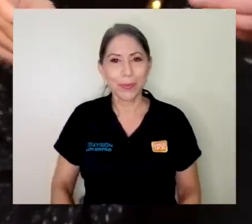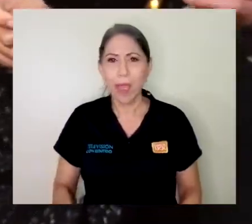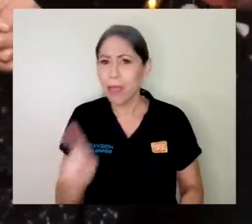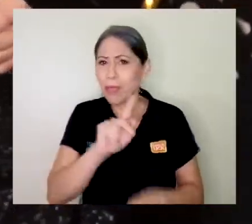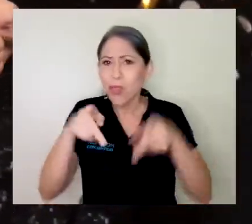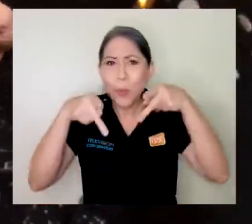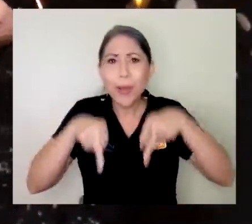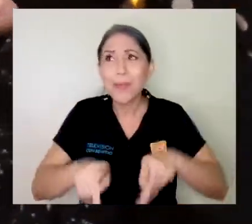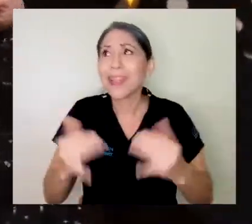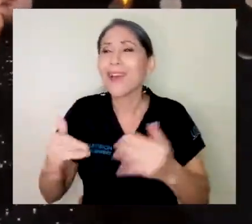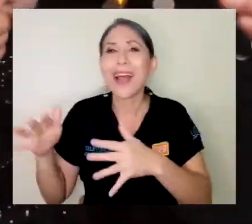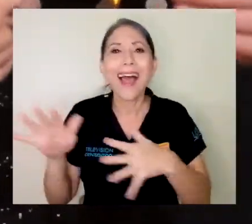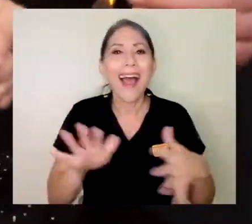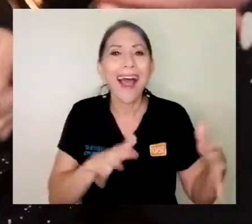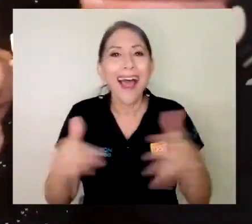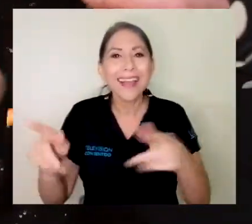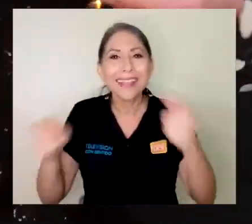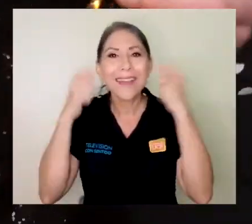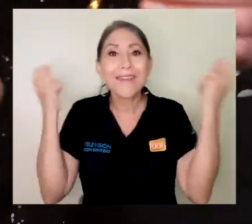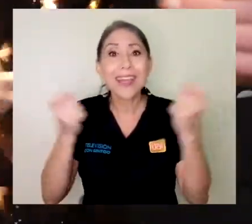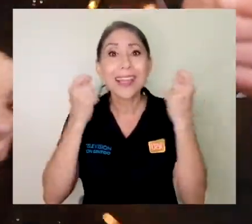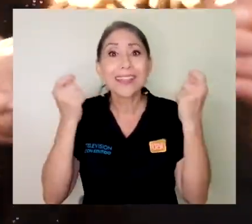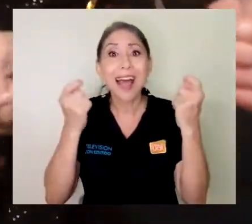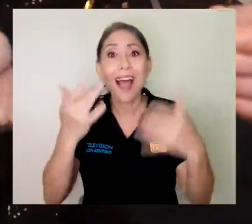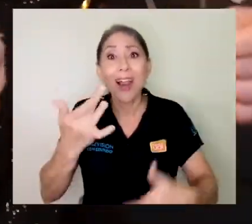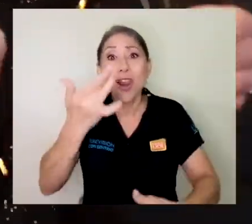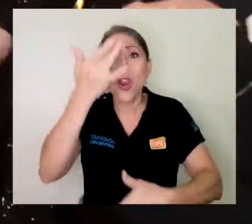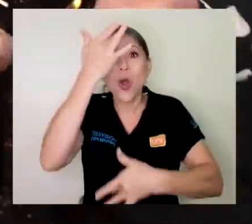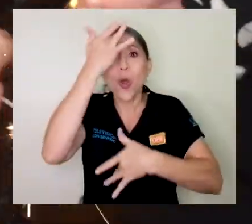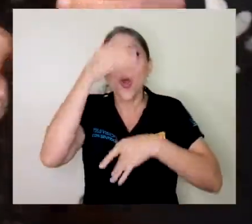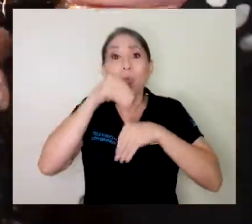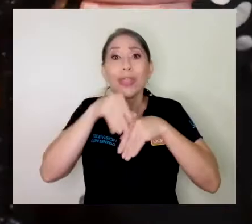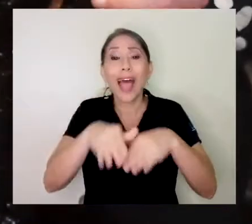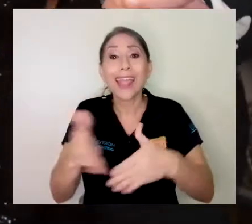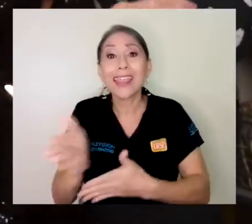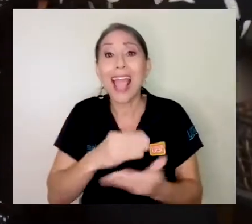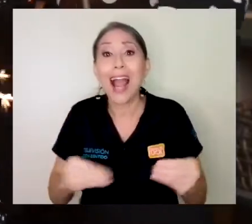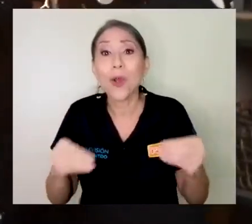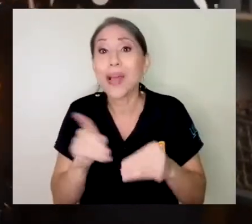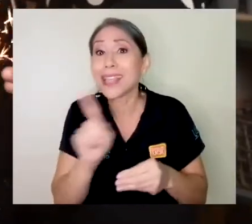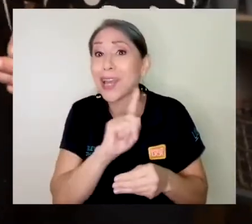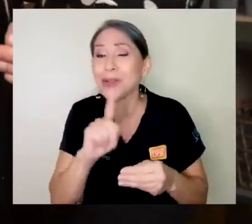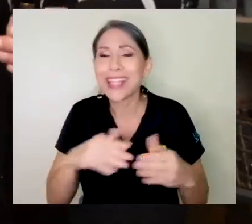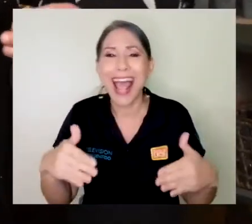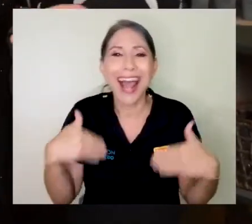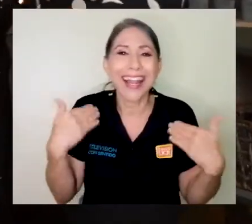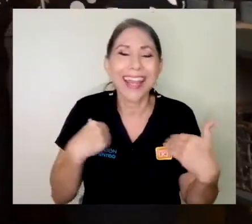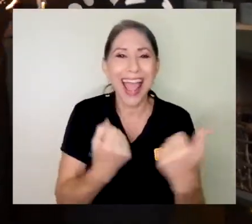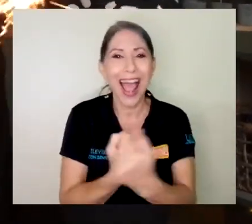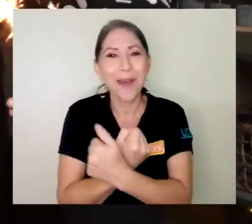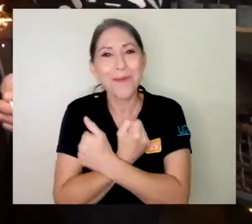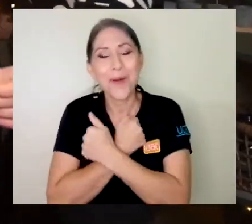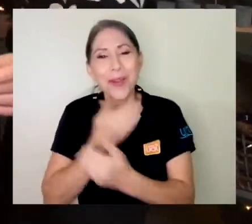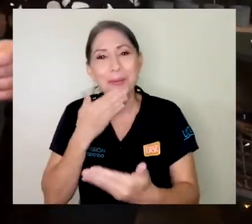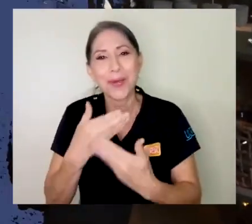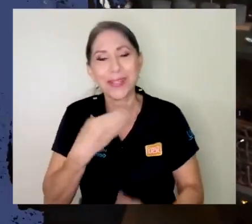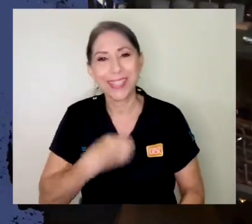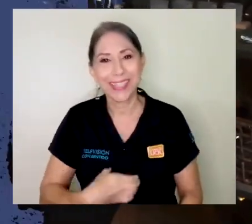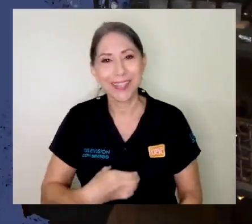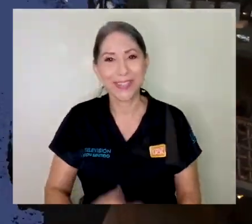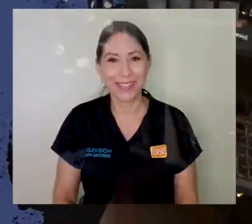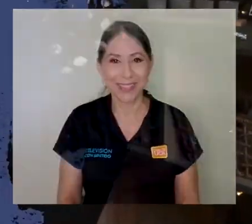No permita que estos aires de fiesta lo contagien de algo más que alegría, amor y buenos deseos.